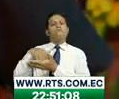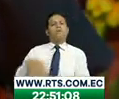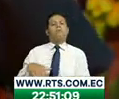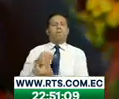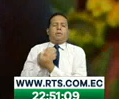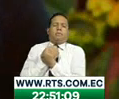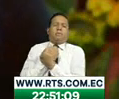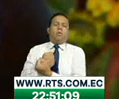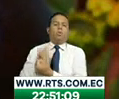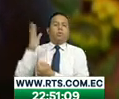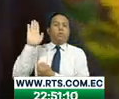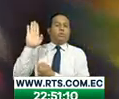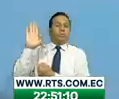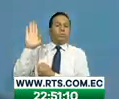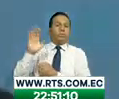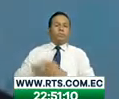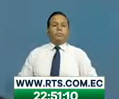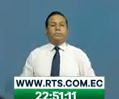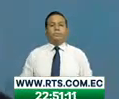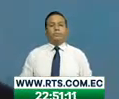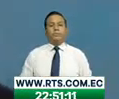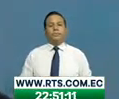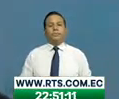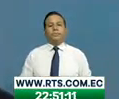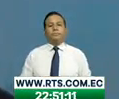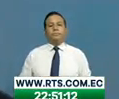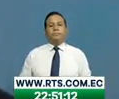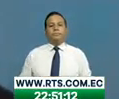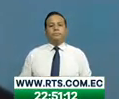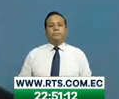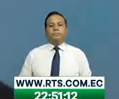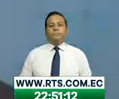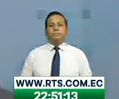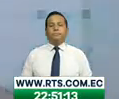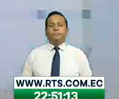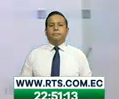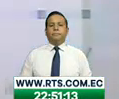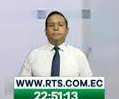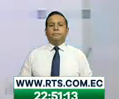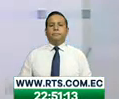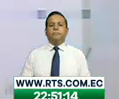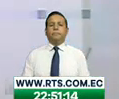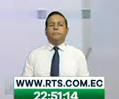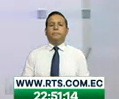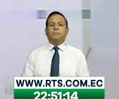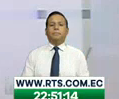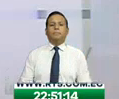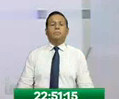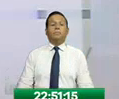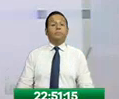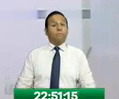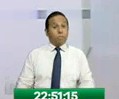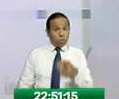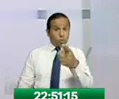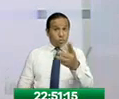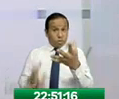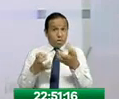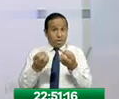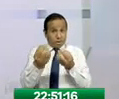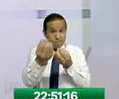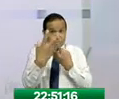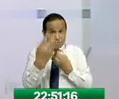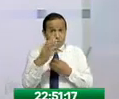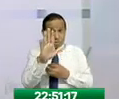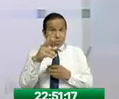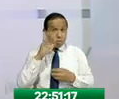Informó Adriana Peralta. Y toda su vida ofendó. Y recuerde que si usted quiere participar en este